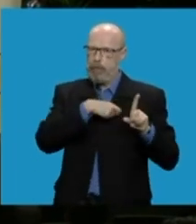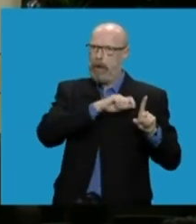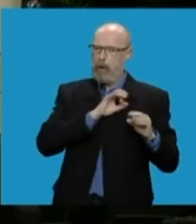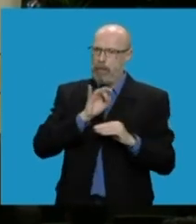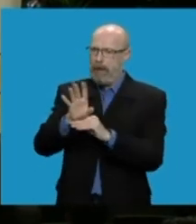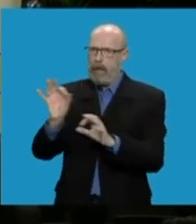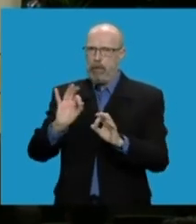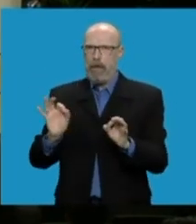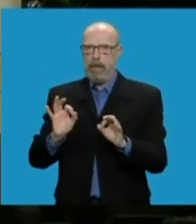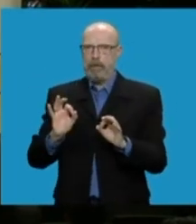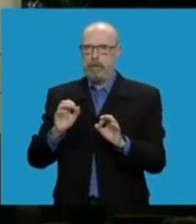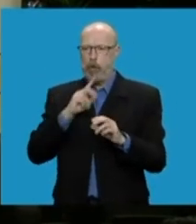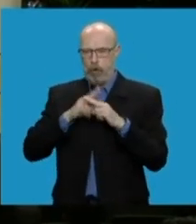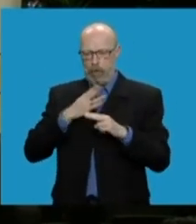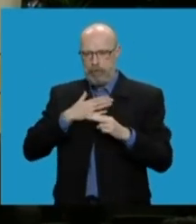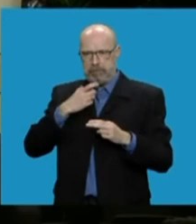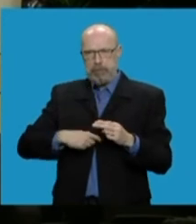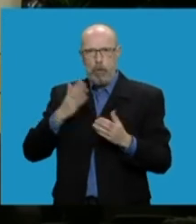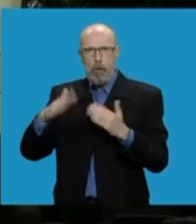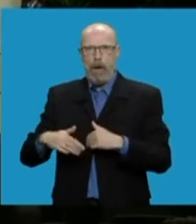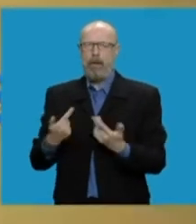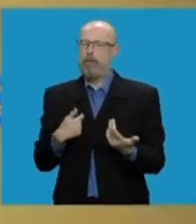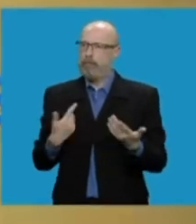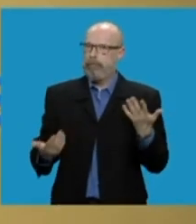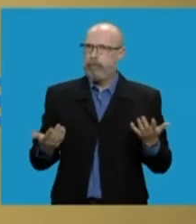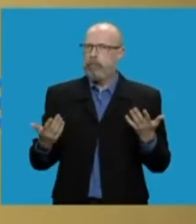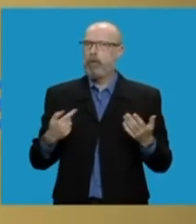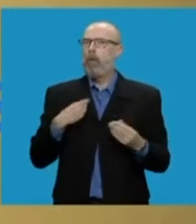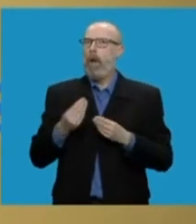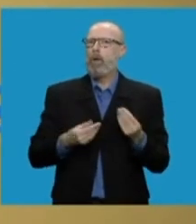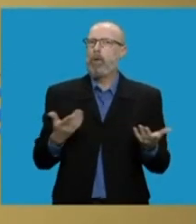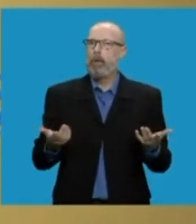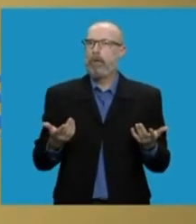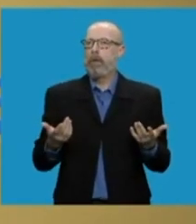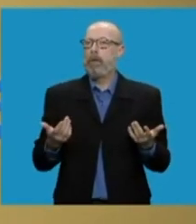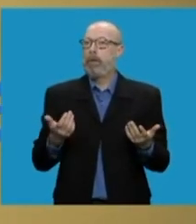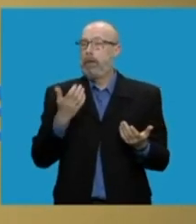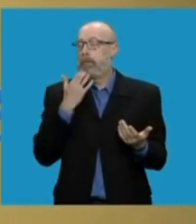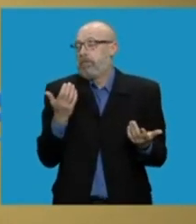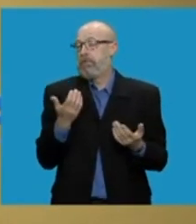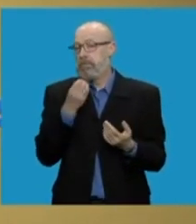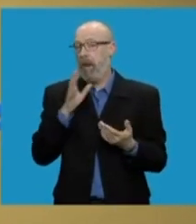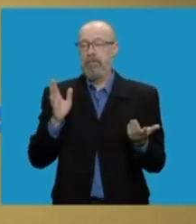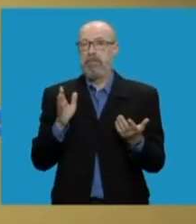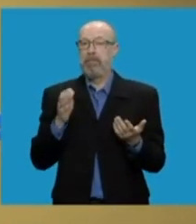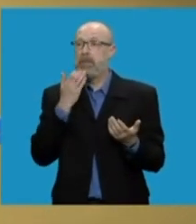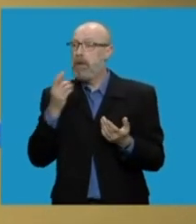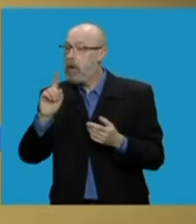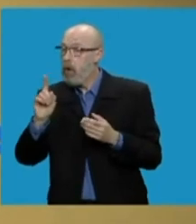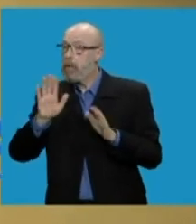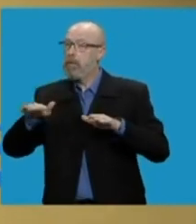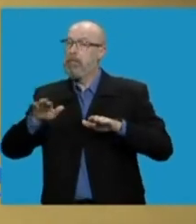mandado mi inscripción. Y yo dije, bueno, lo más que me puede pasar es que mañana coja un avión y me vuelva para Madrid,